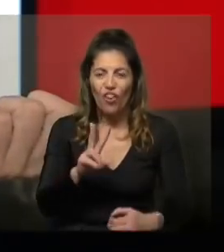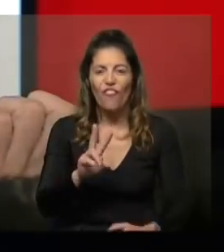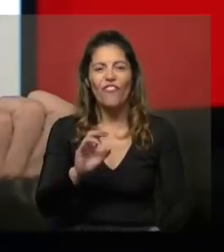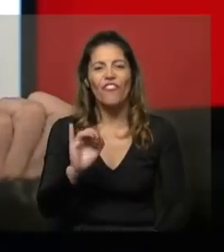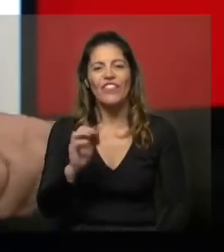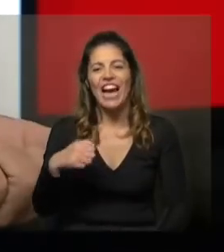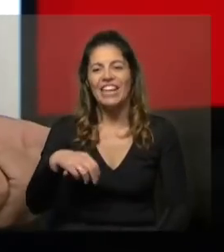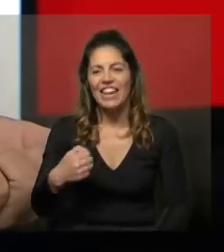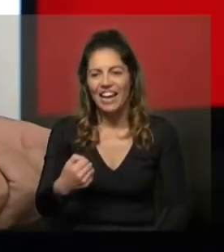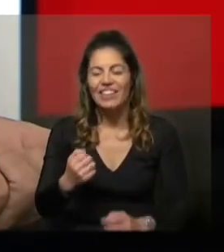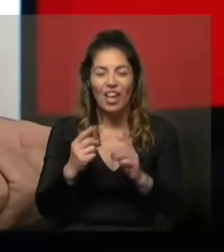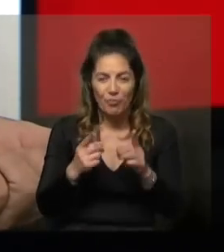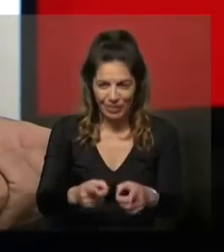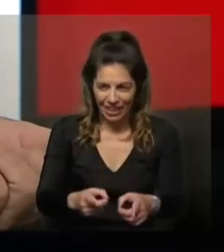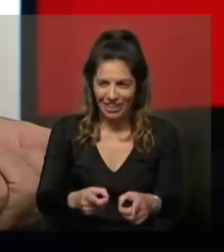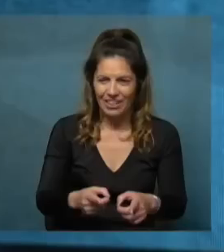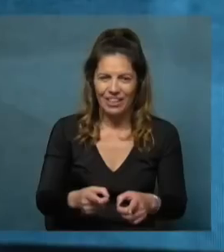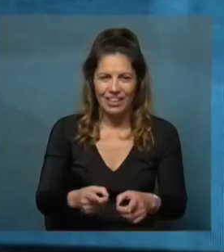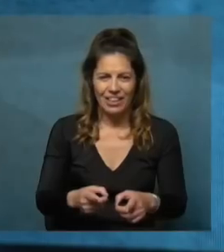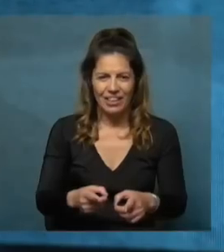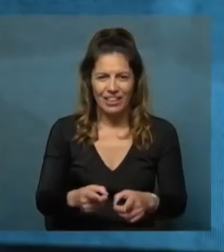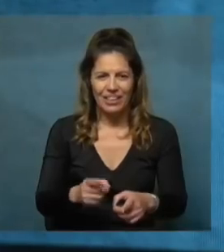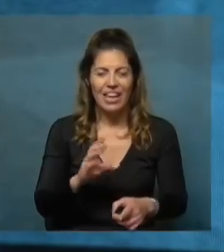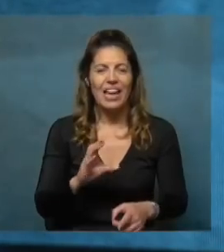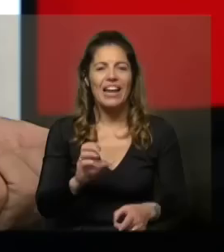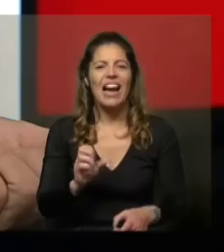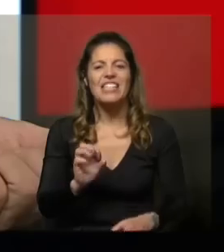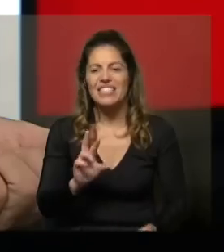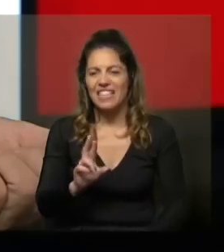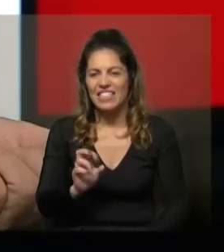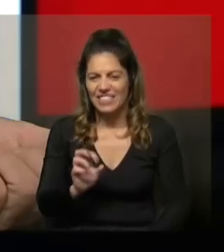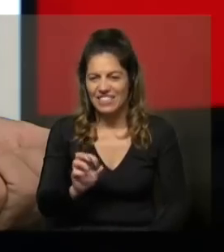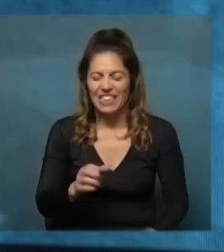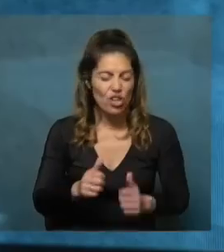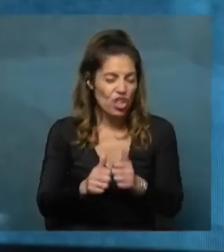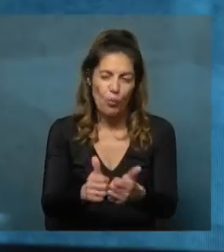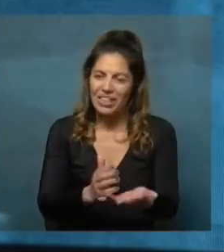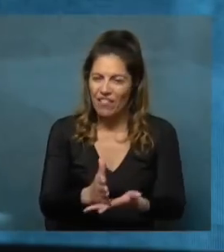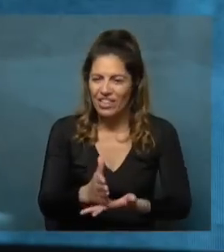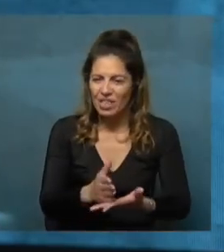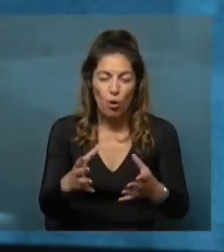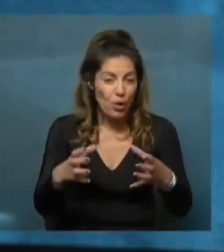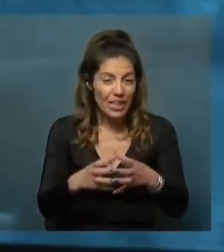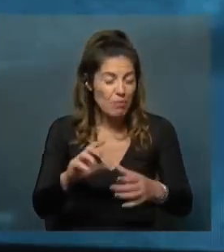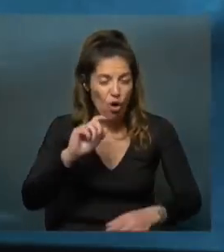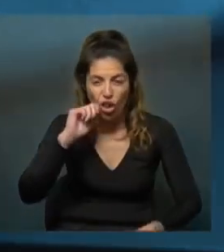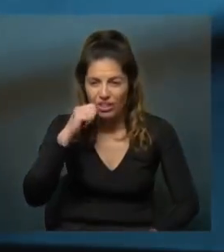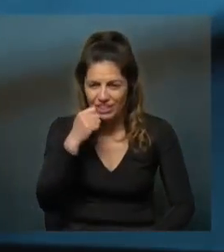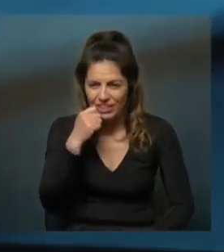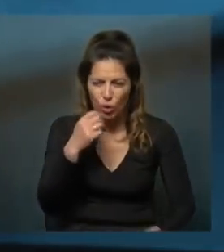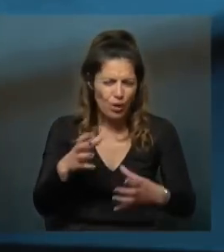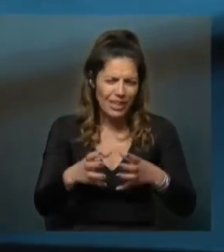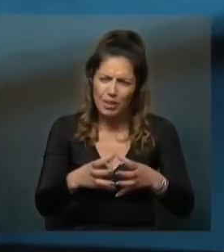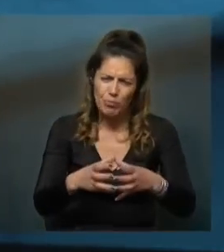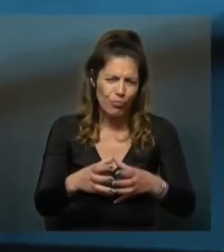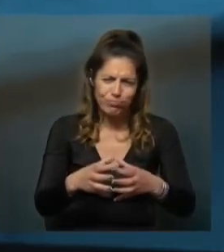Carlitos Viana me hice el Cáceres que nos acompañaba siempre un equipo muy lindo un equipazo